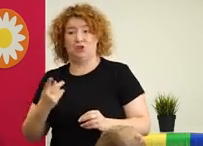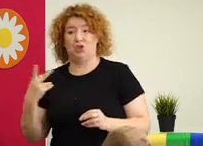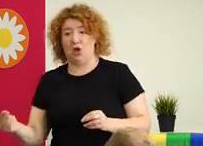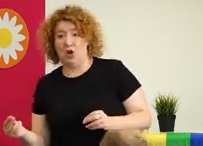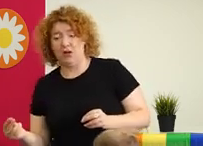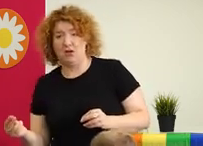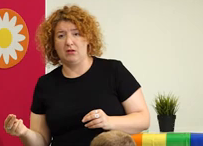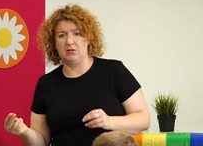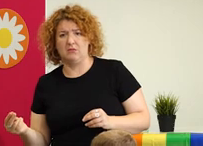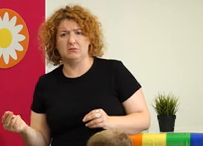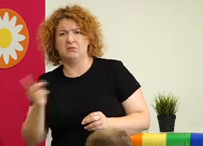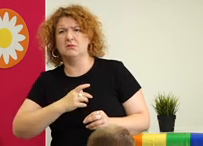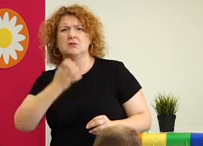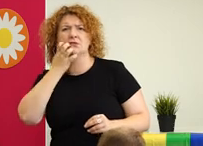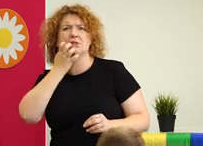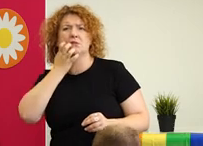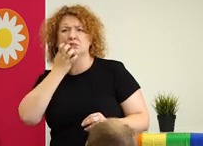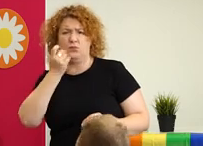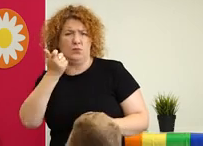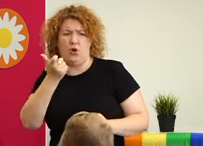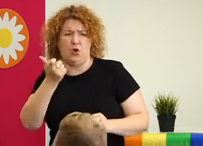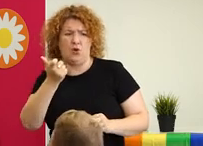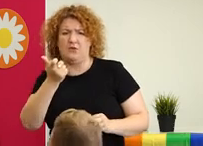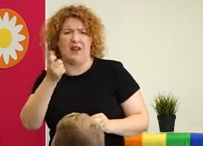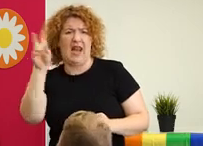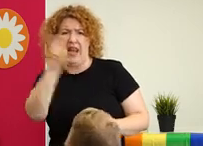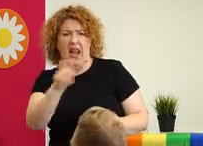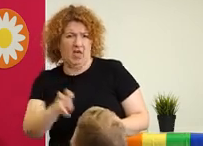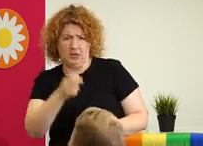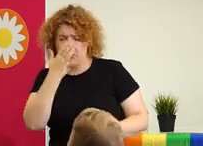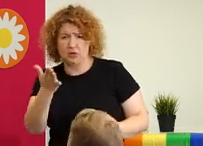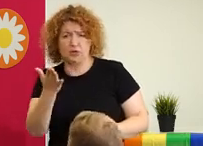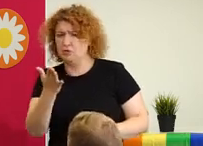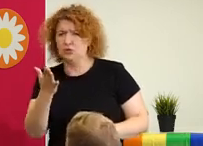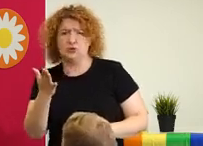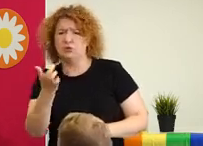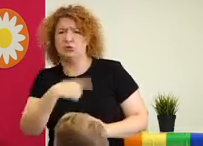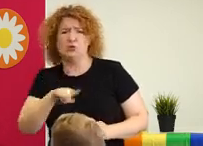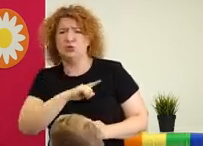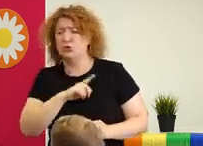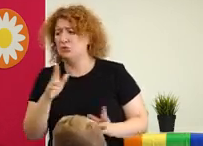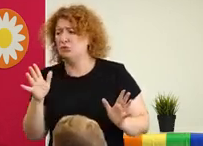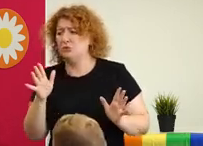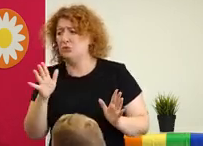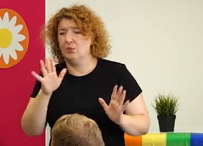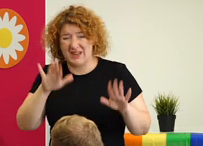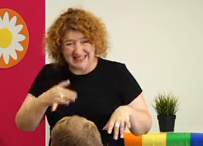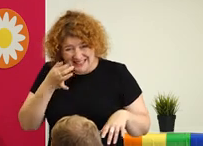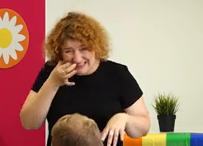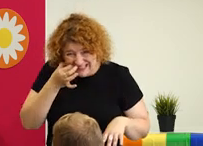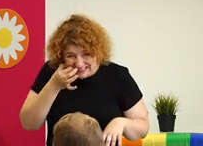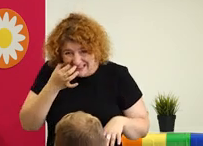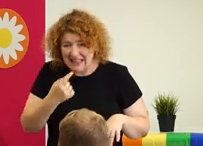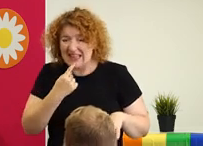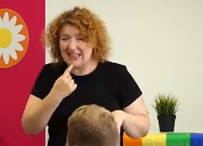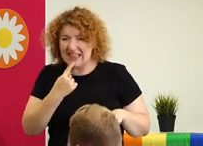existe también un grito nazi. Son falsas y son perversas, porque en el fondo no dicen,